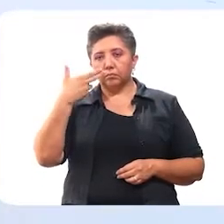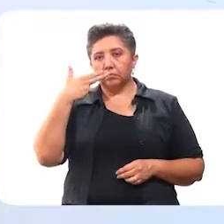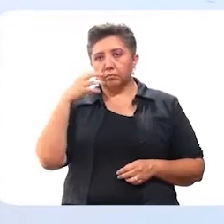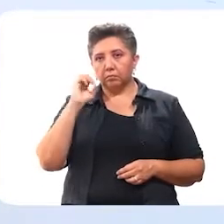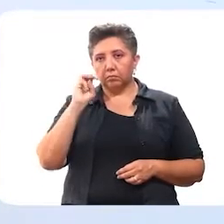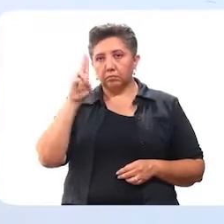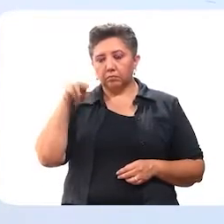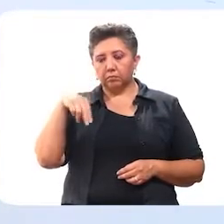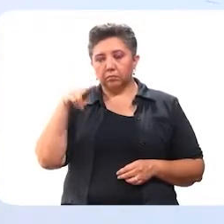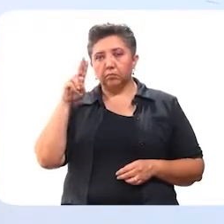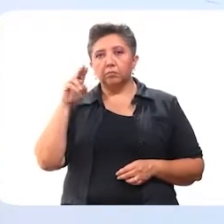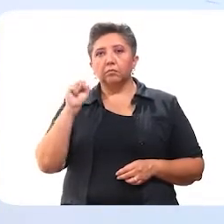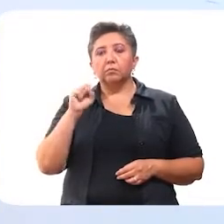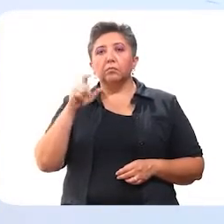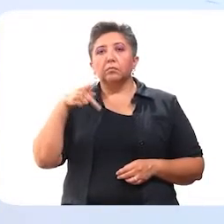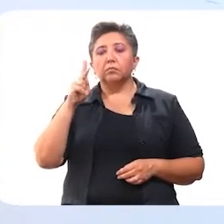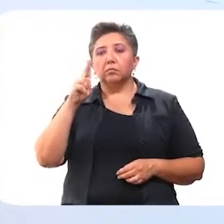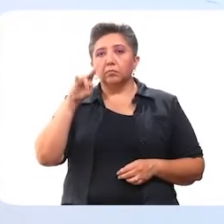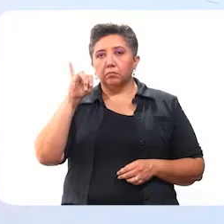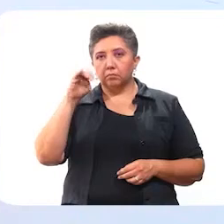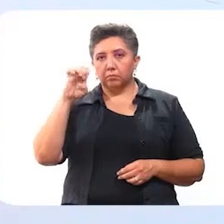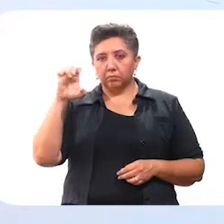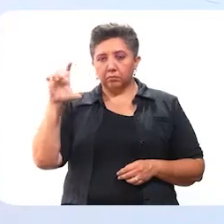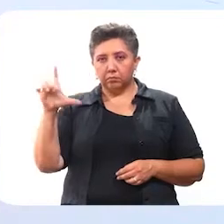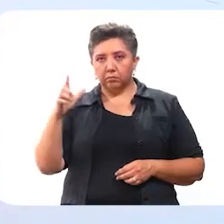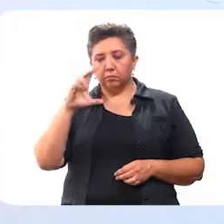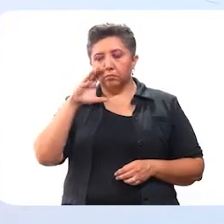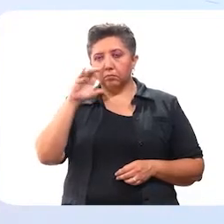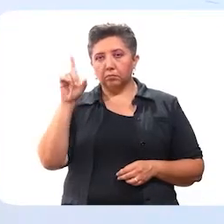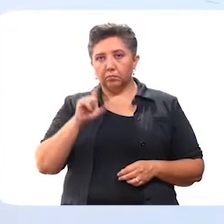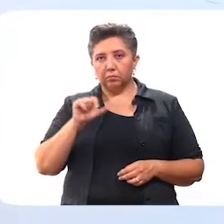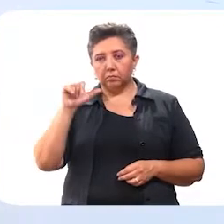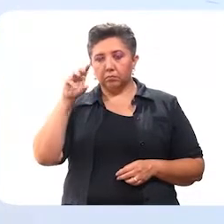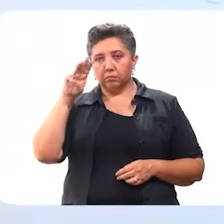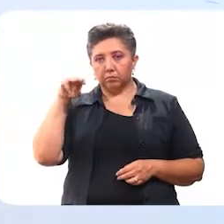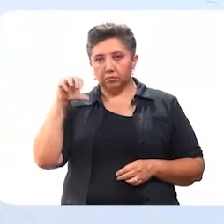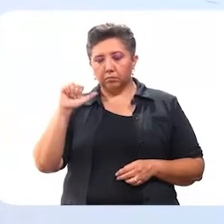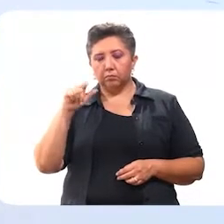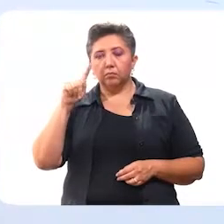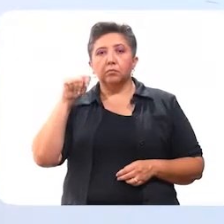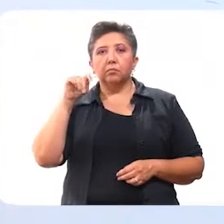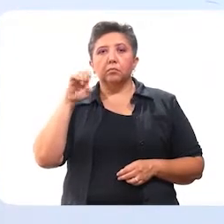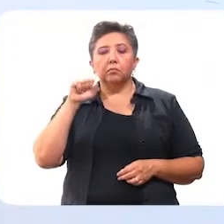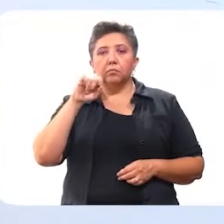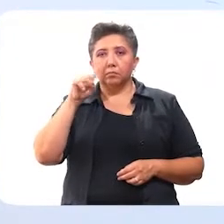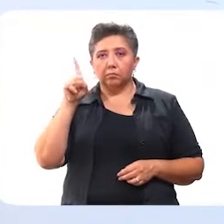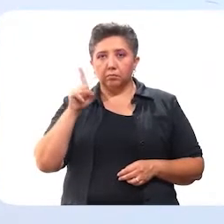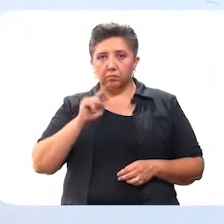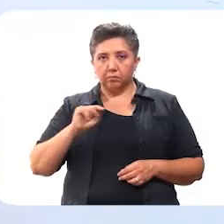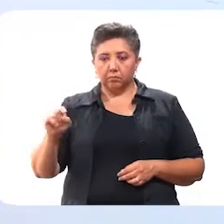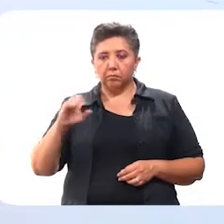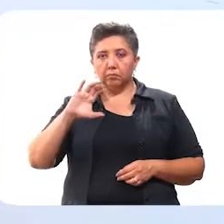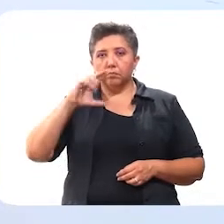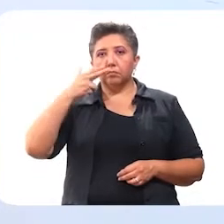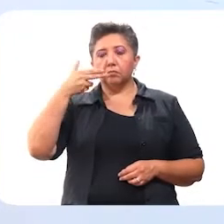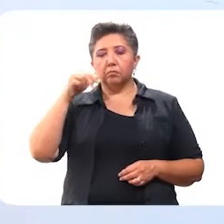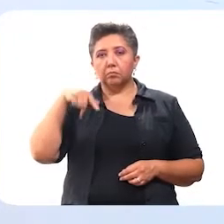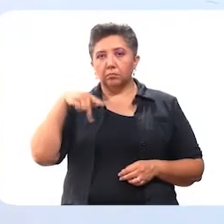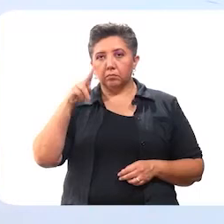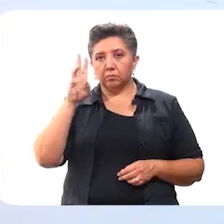Jomún, Celestún, Quinchil, Cusamá, Samajil, Tetis, Tachiu,